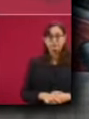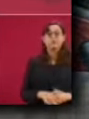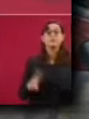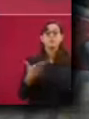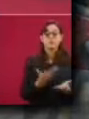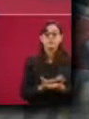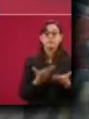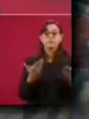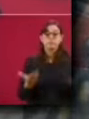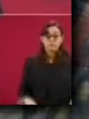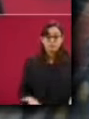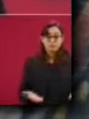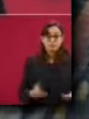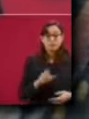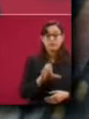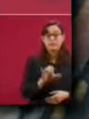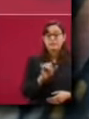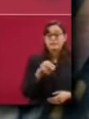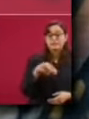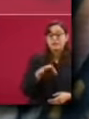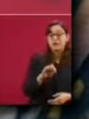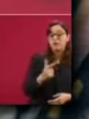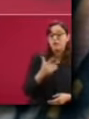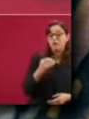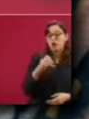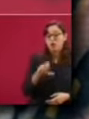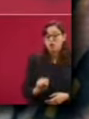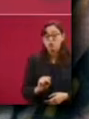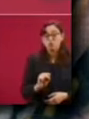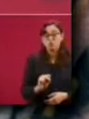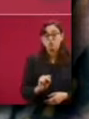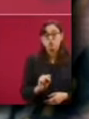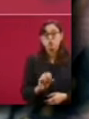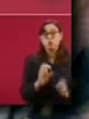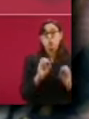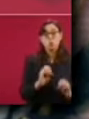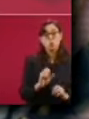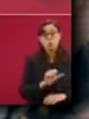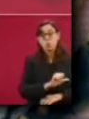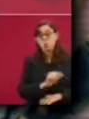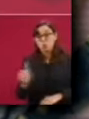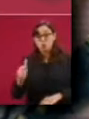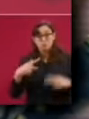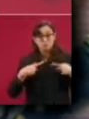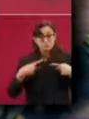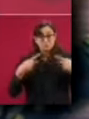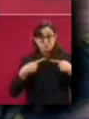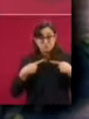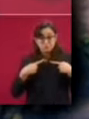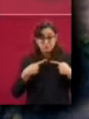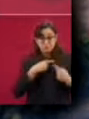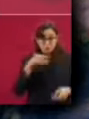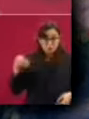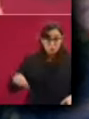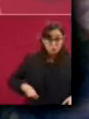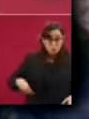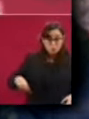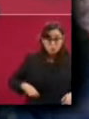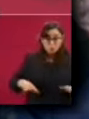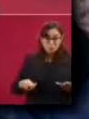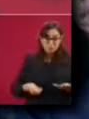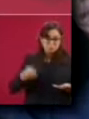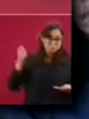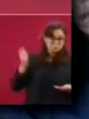general Cienfuegos o quienes resulten en esta investigación son culpables? ¿Y quién los va